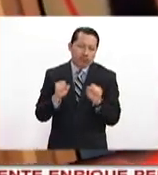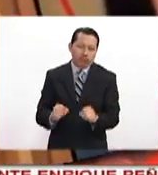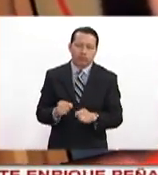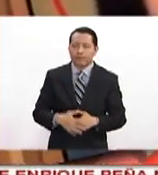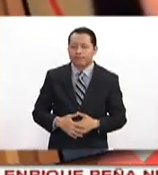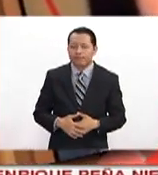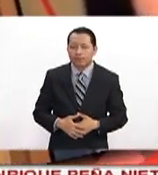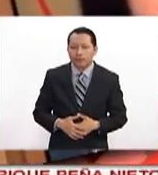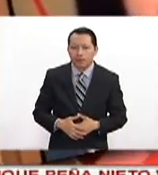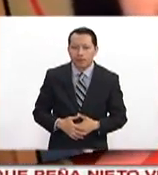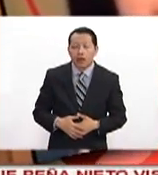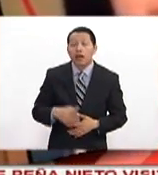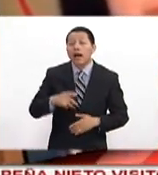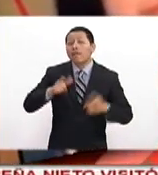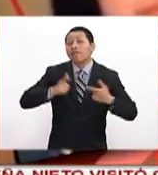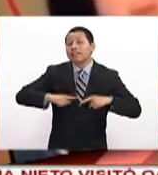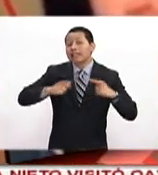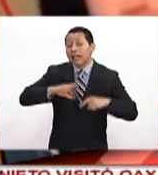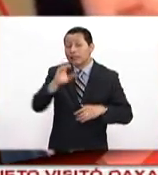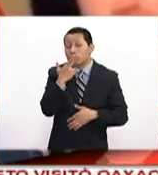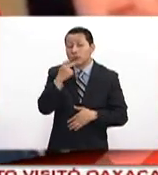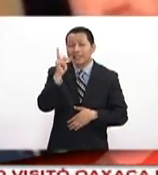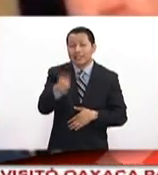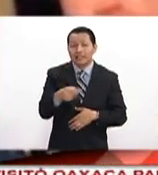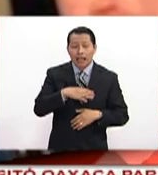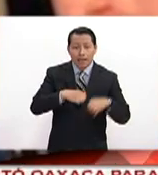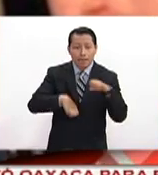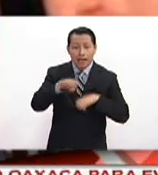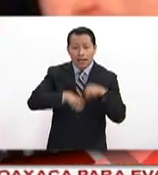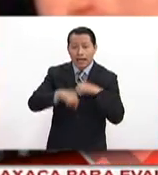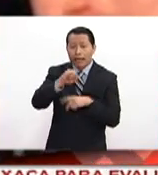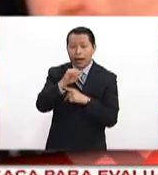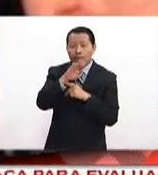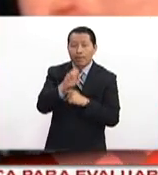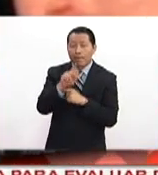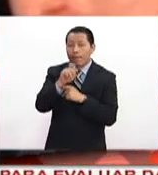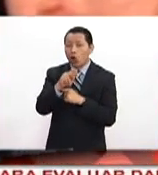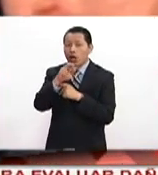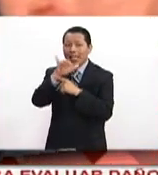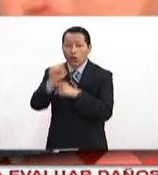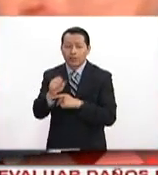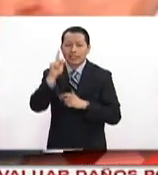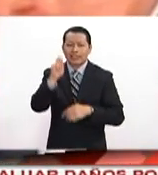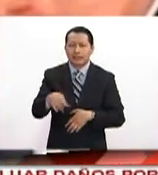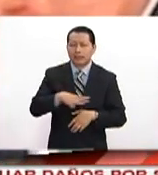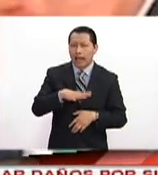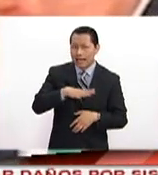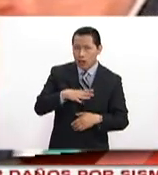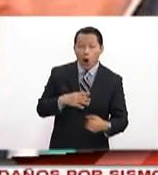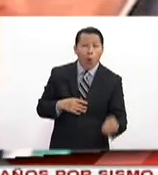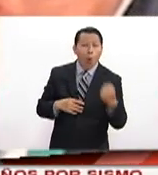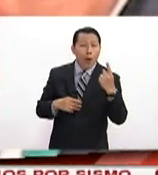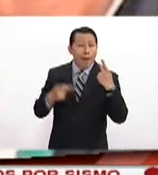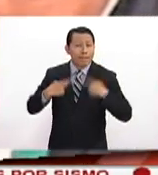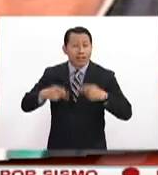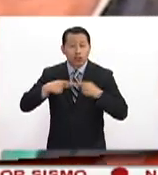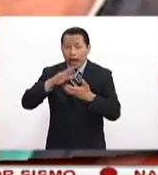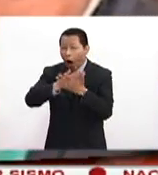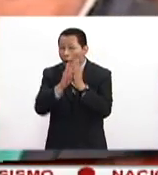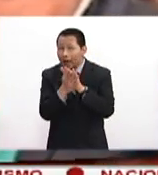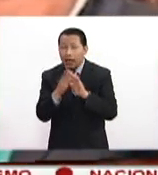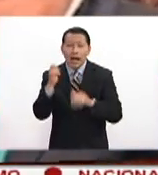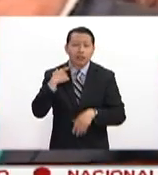Elementos de la Fiscalía General de Chihuahua capturaron al empresario Jaime Fong Ríos, señalado como uno de los principales cómplices